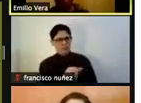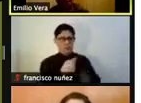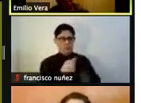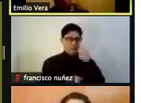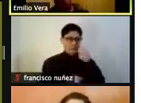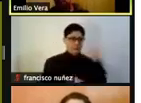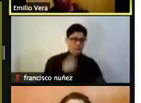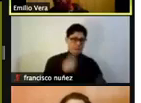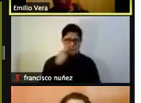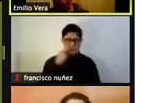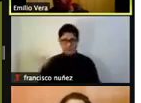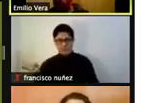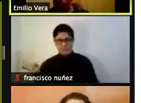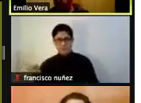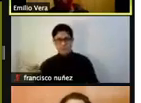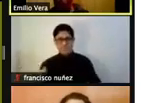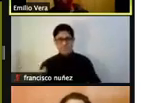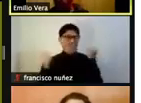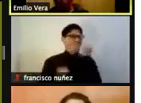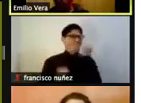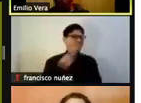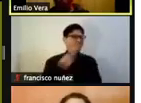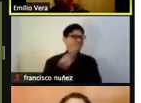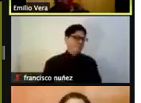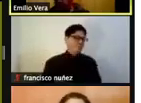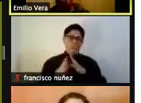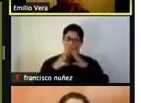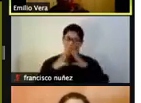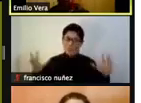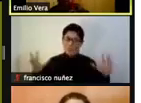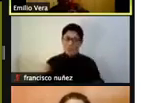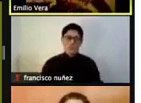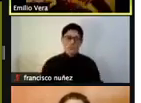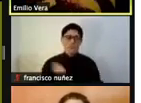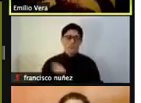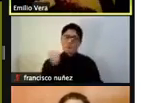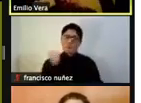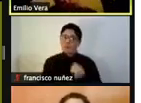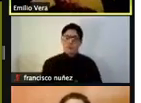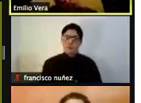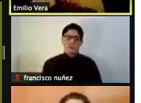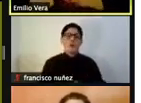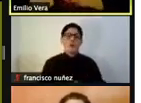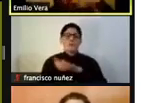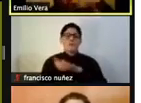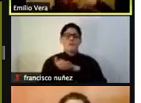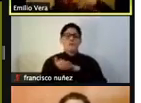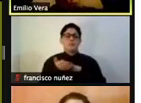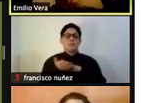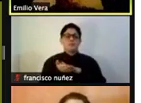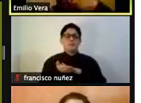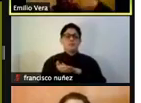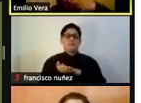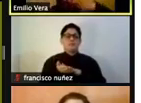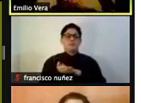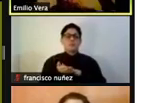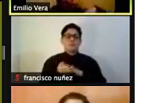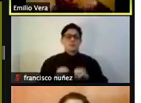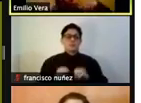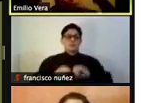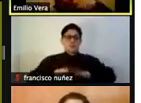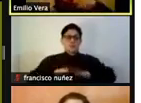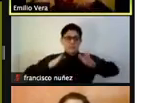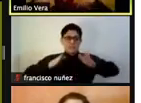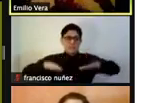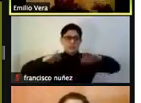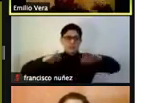sentido. Múltiples, o sea, por ejemplo, señales que se producen por reverberación dentro de capas, dentro